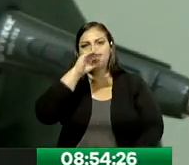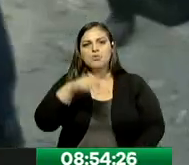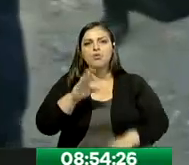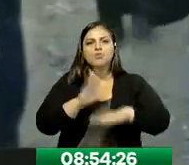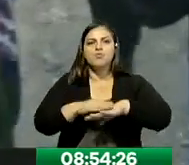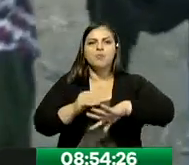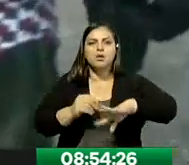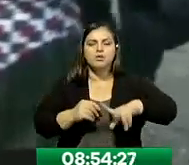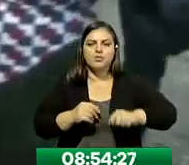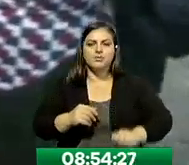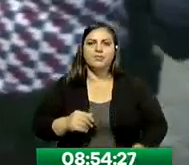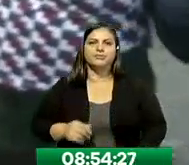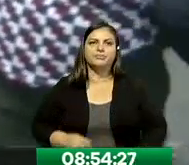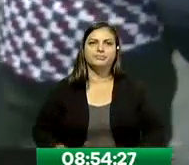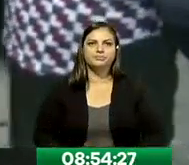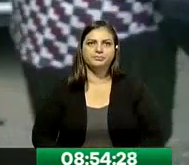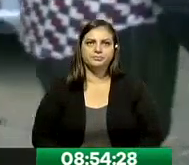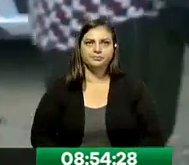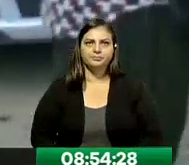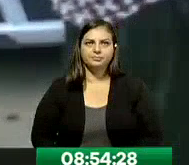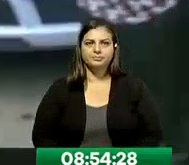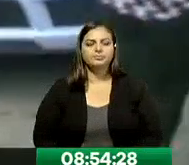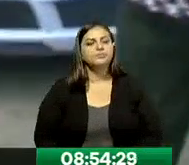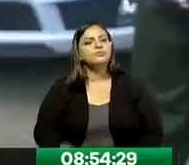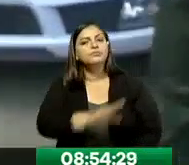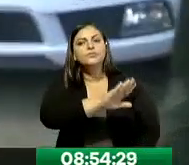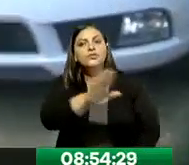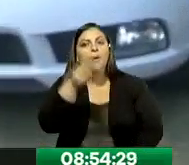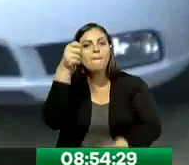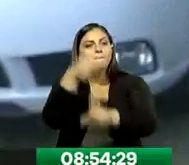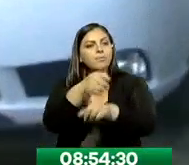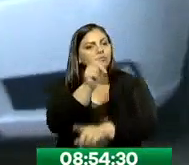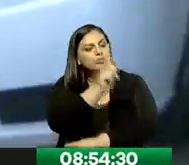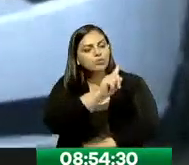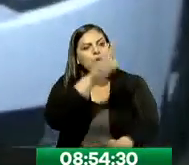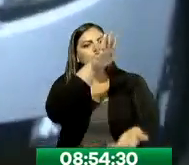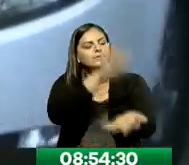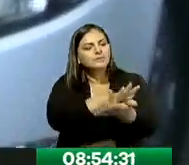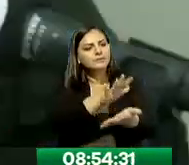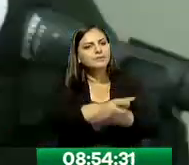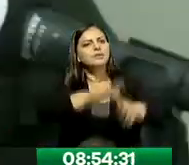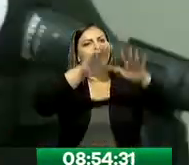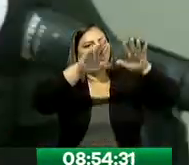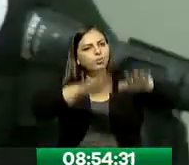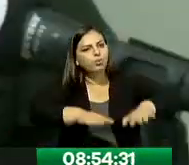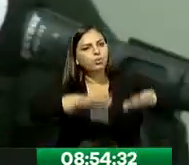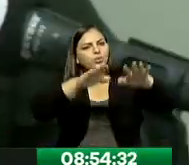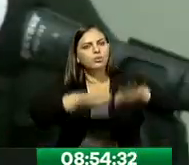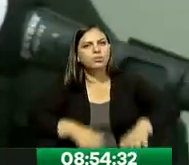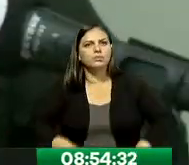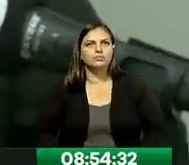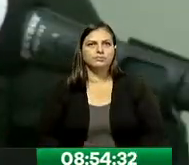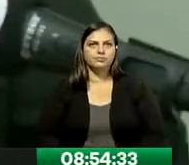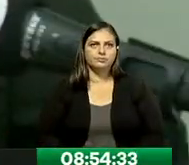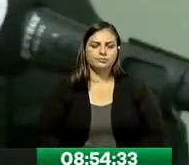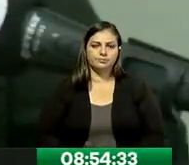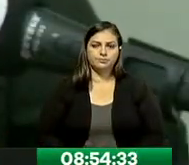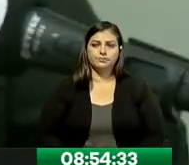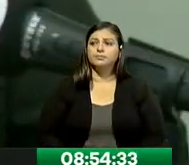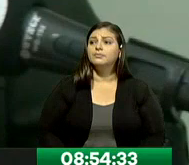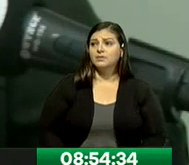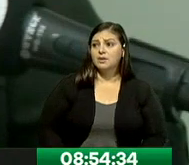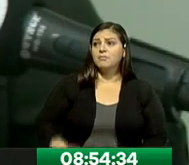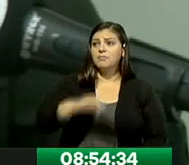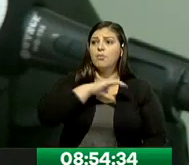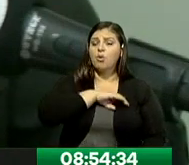agravado. Luego de varias horas de diálogos entre pobladores y policía, los detenidos fueron entregados a la ley. Si no mediábamos nosotros como Policía